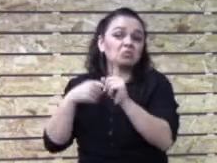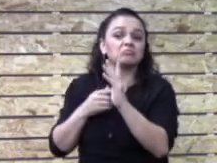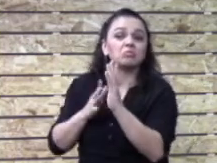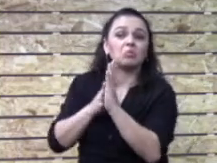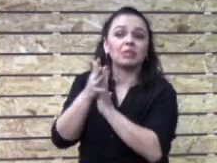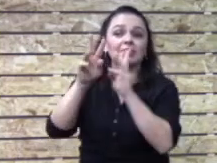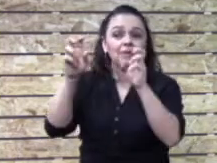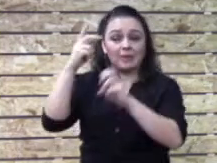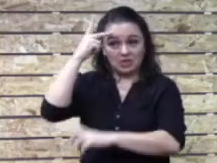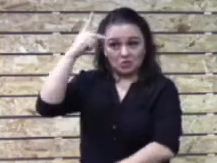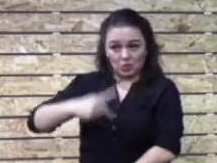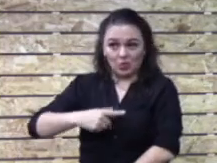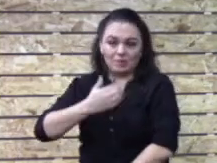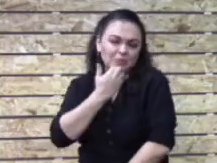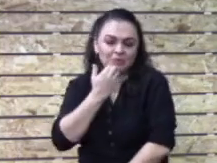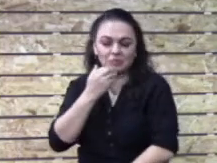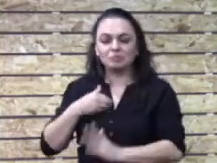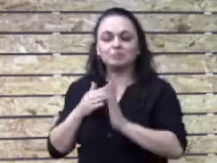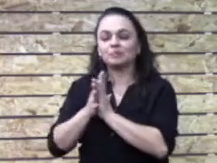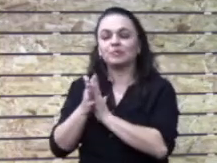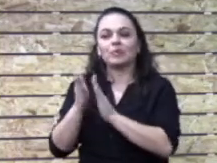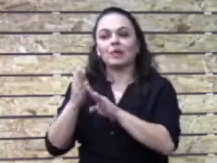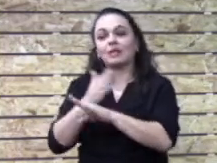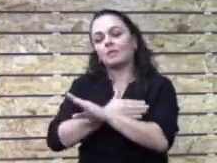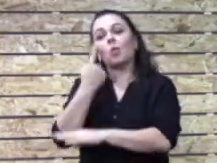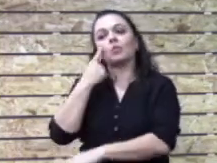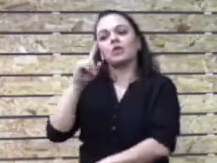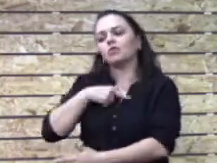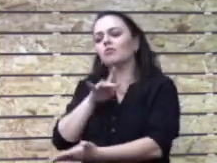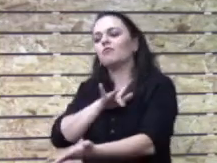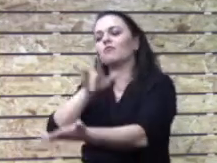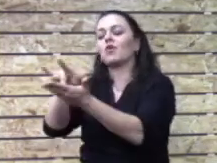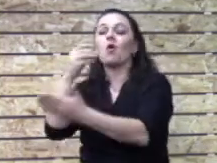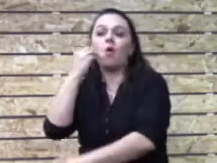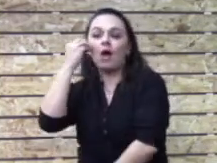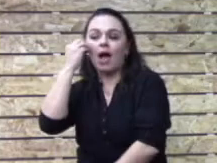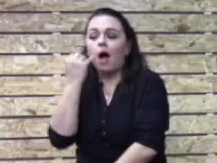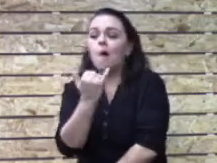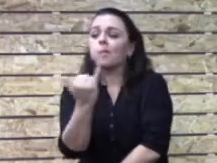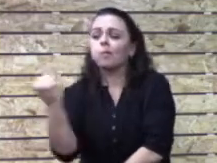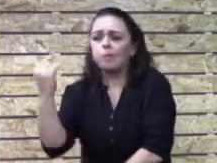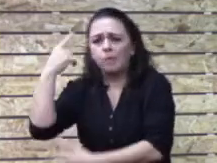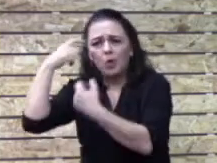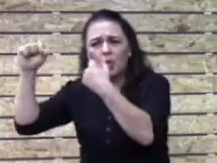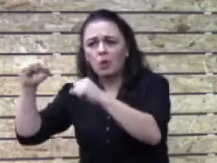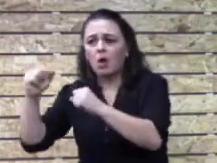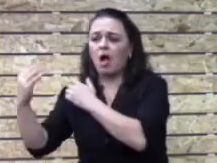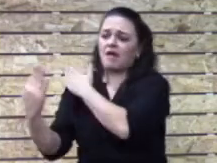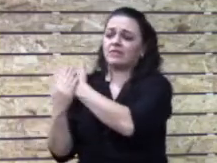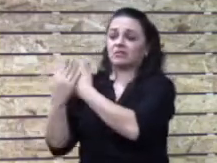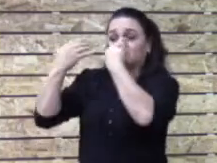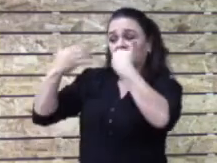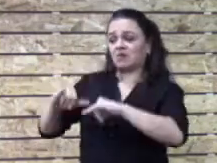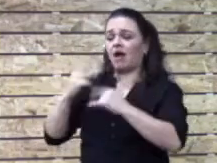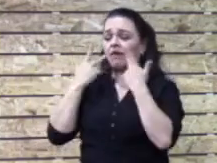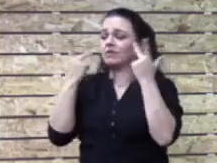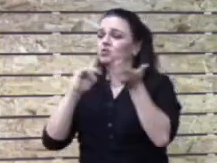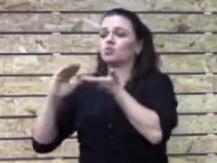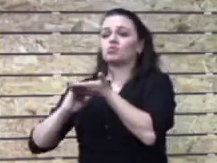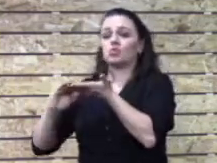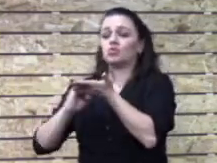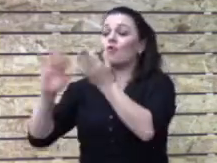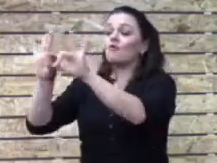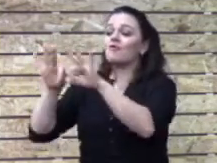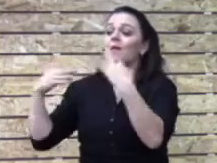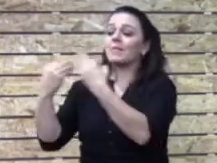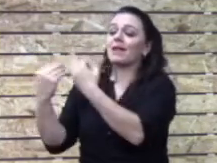ocasión visité un hogar que estaba en gran preocupación y me dijeron que ya habían encontrado la solución. Que un familiar les había